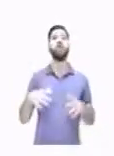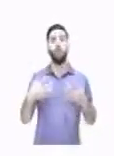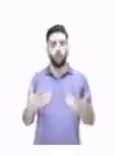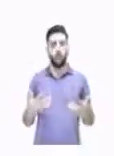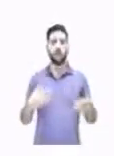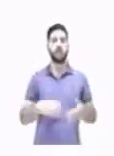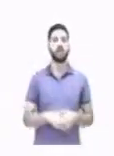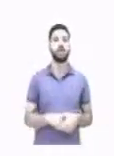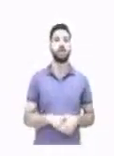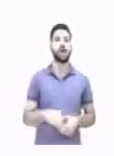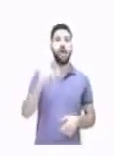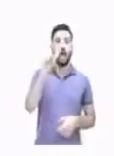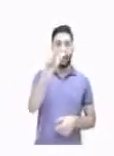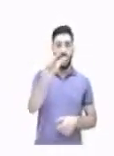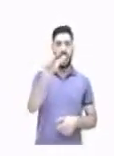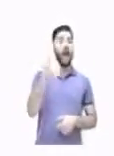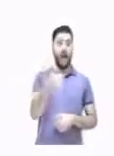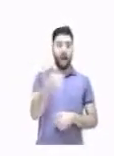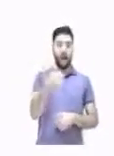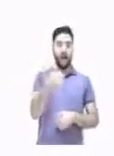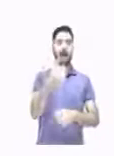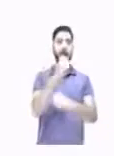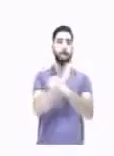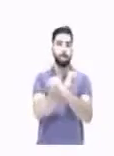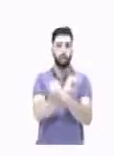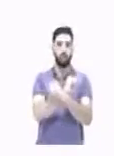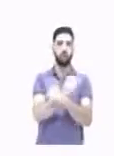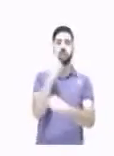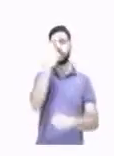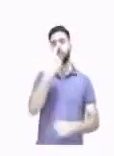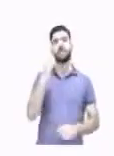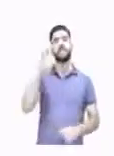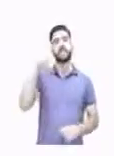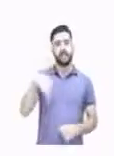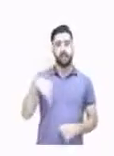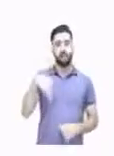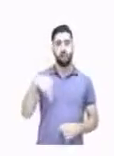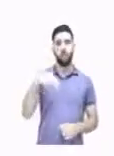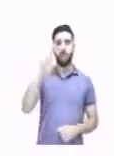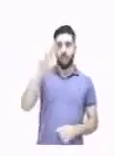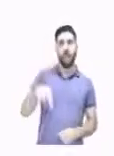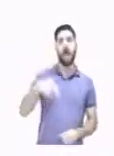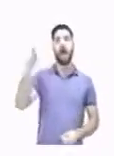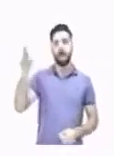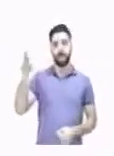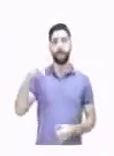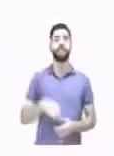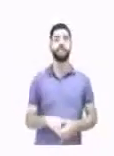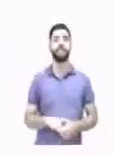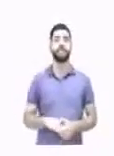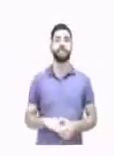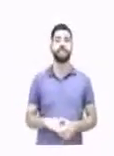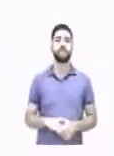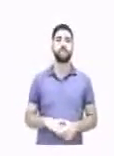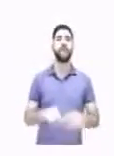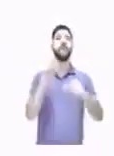a por el seno de gamma